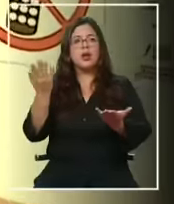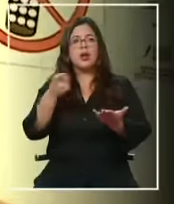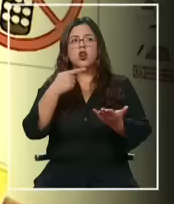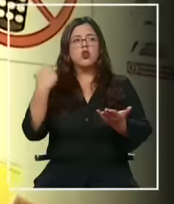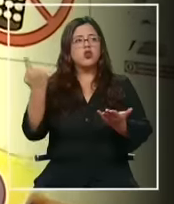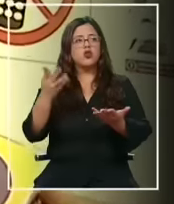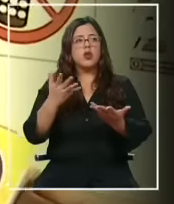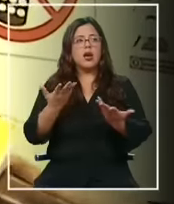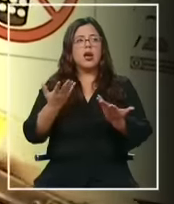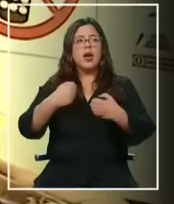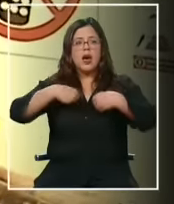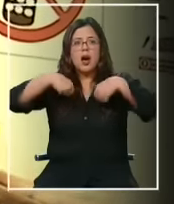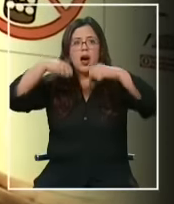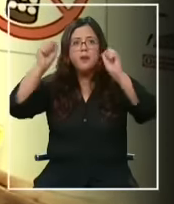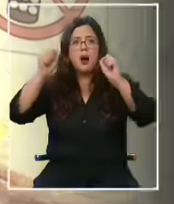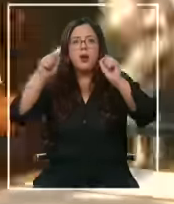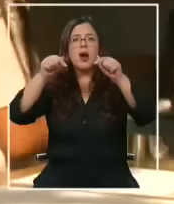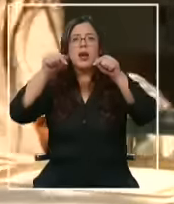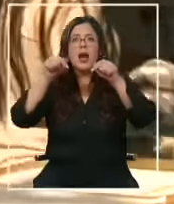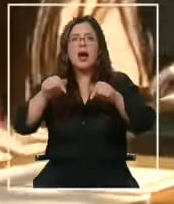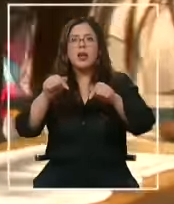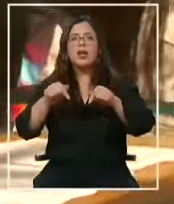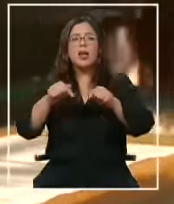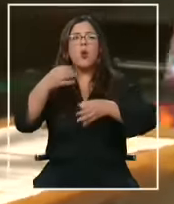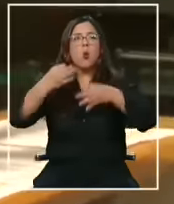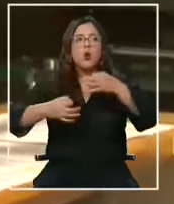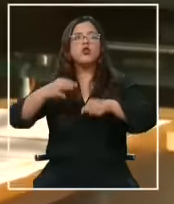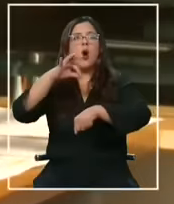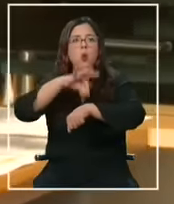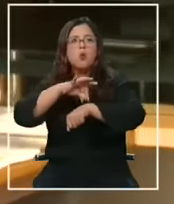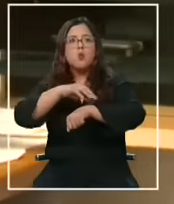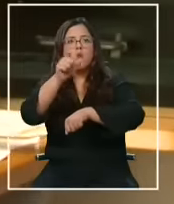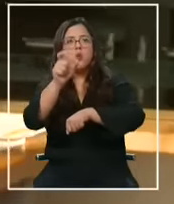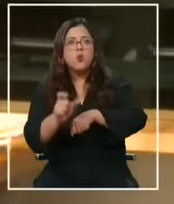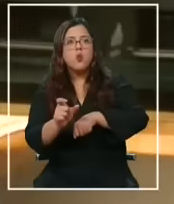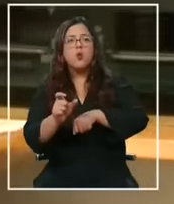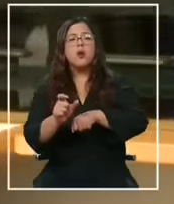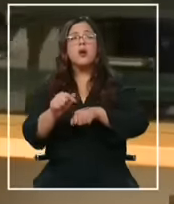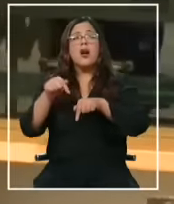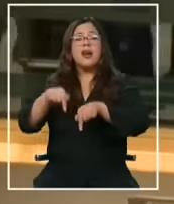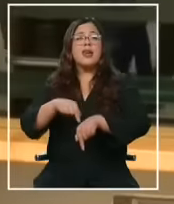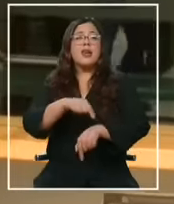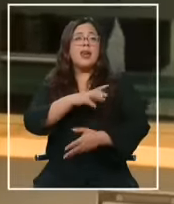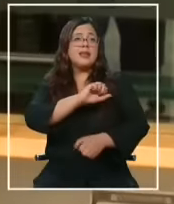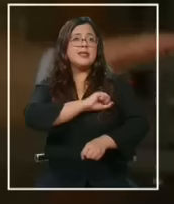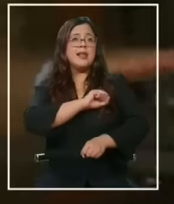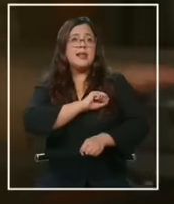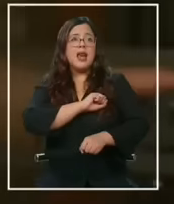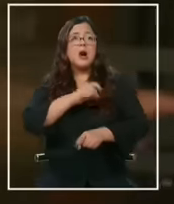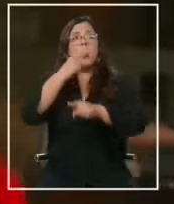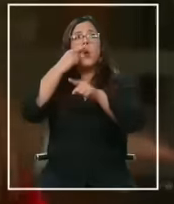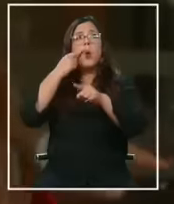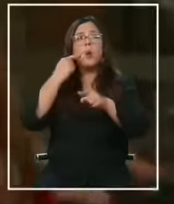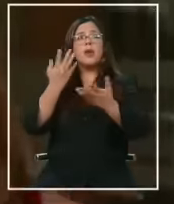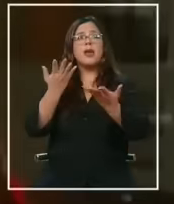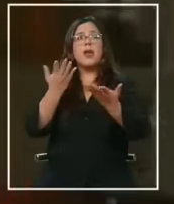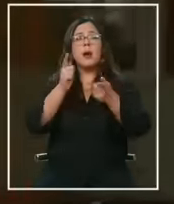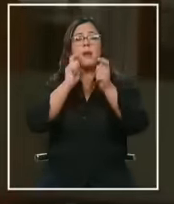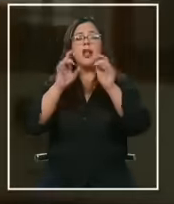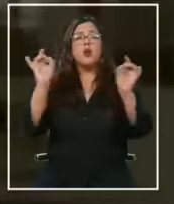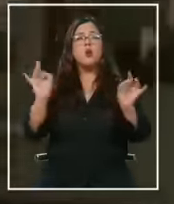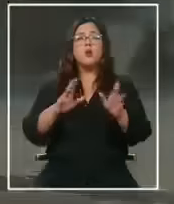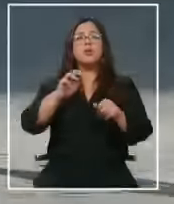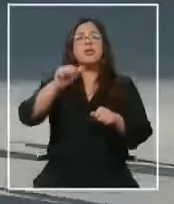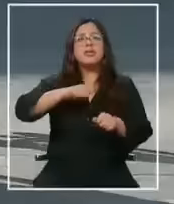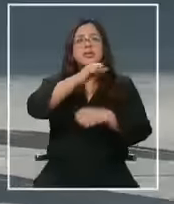en un juicio a un médico que tiene tanto abogado ahí. Por los delitos cometidos en Santiago, el oncólogo arriesga 16 años de cárcel, 8 por